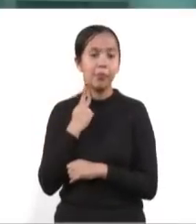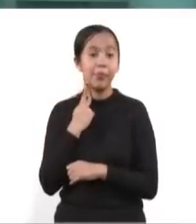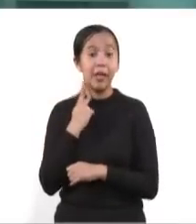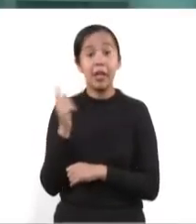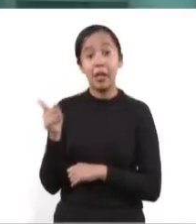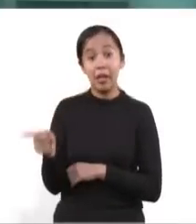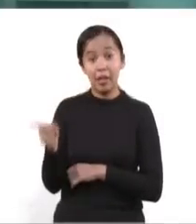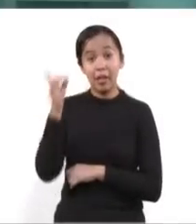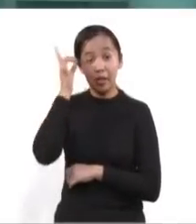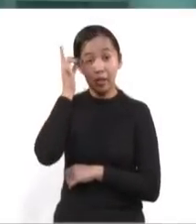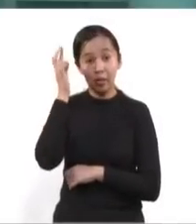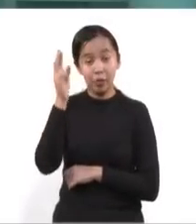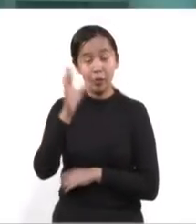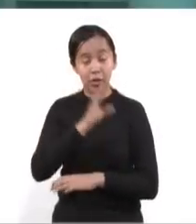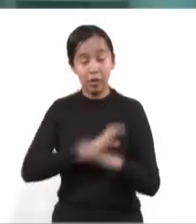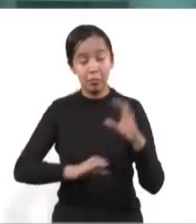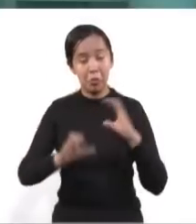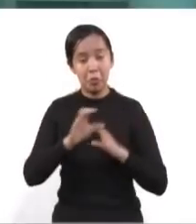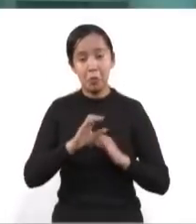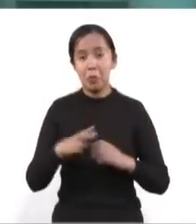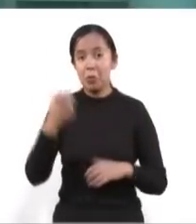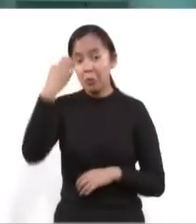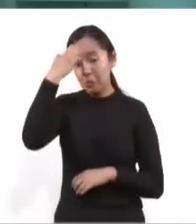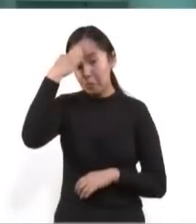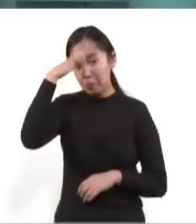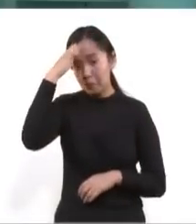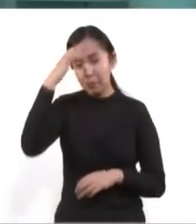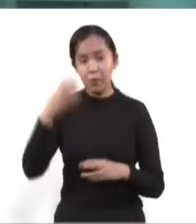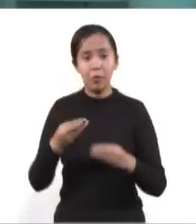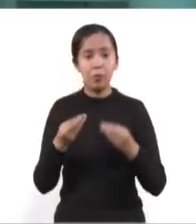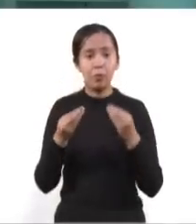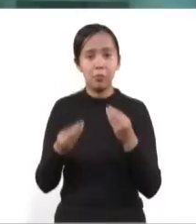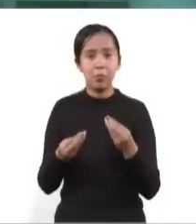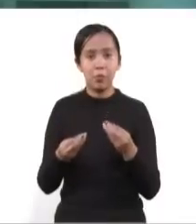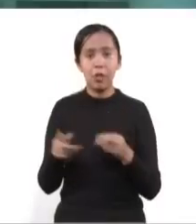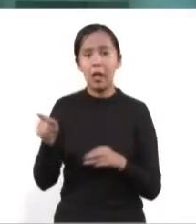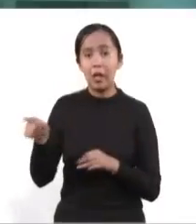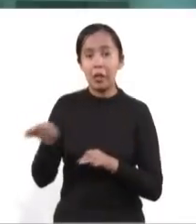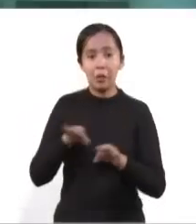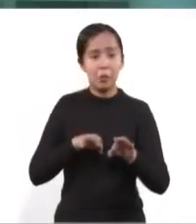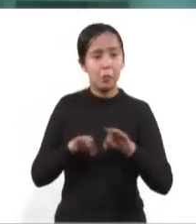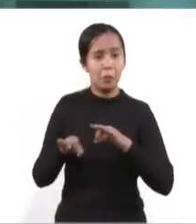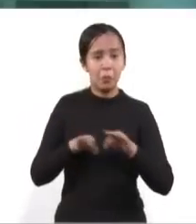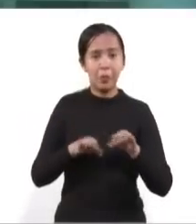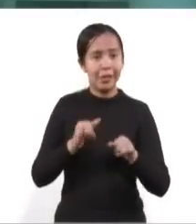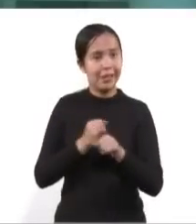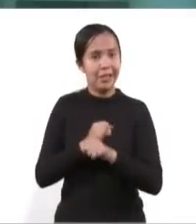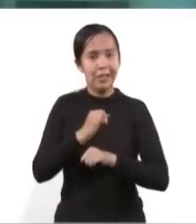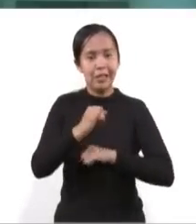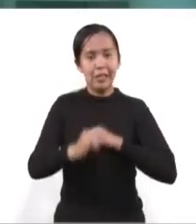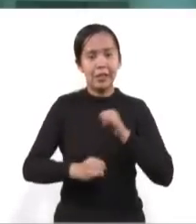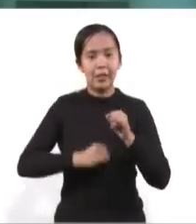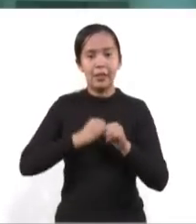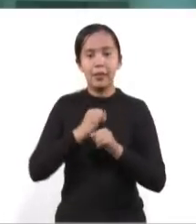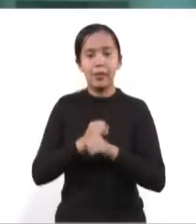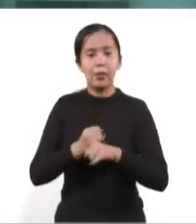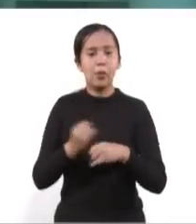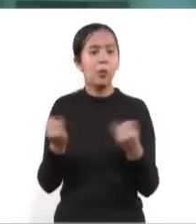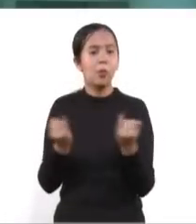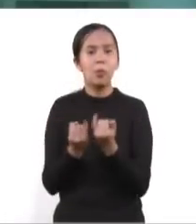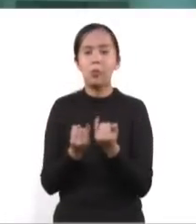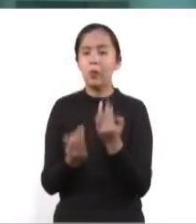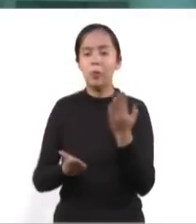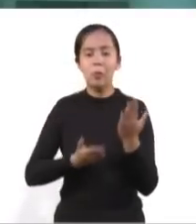tema. Tiene trabajos a nivel internacional, estudios de esta